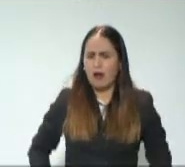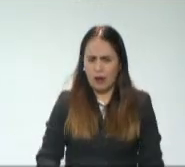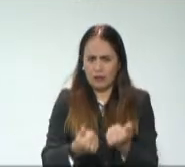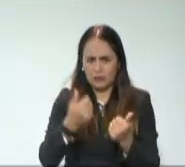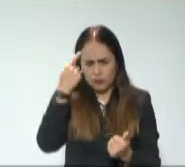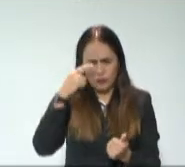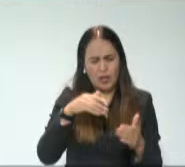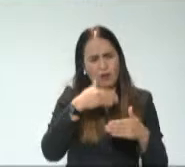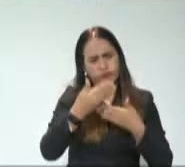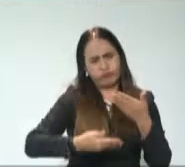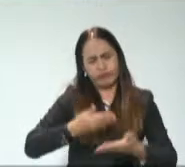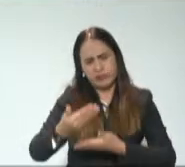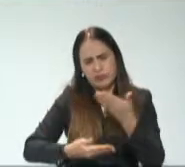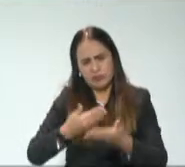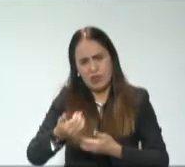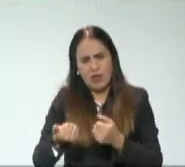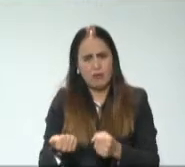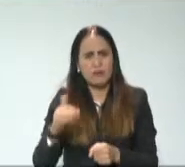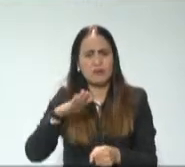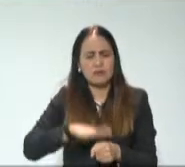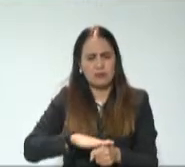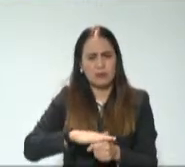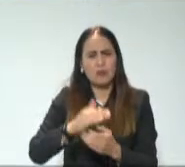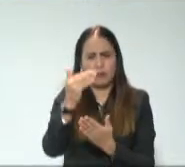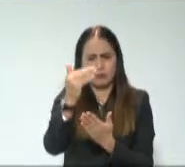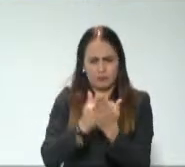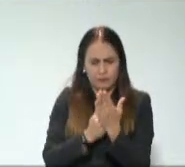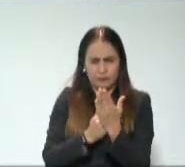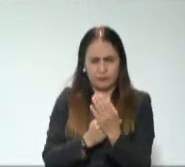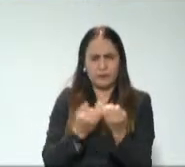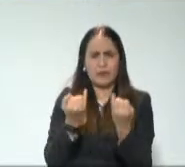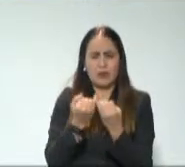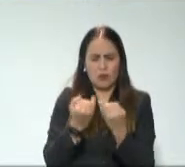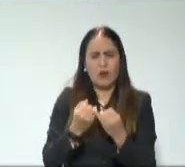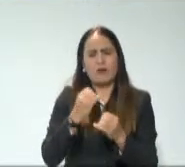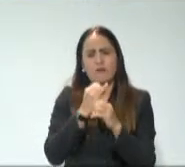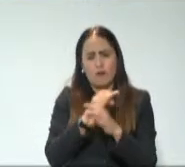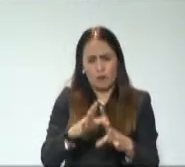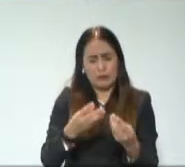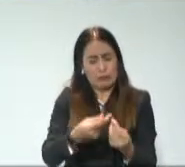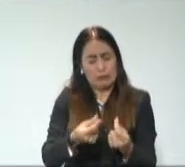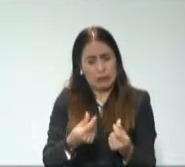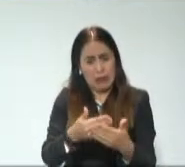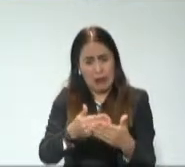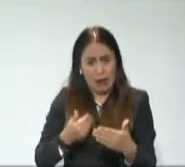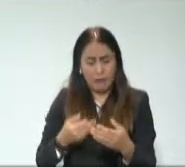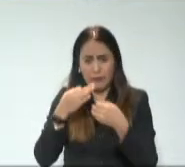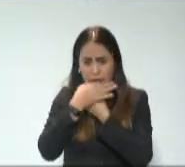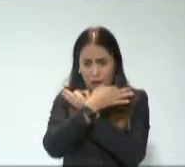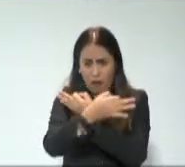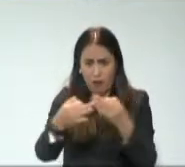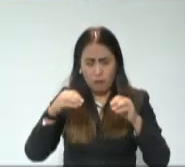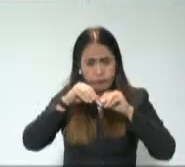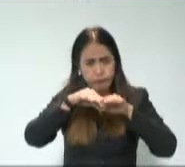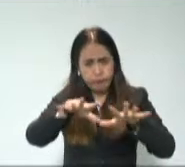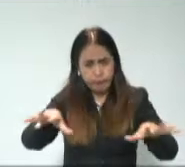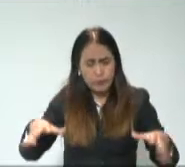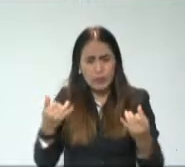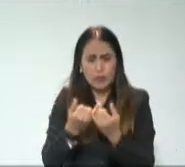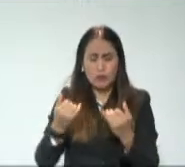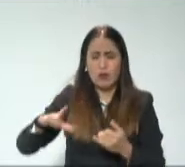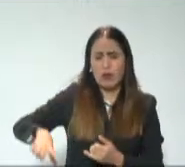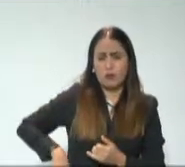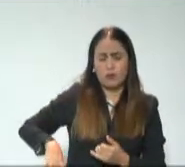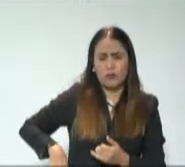los procedimientos administrativos la divulgación proactiva también mejora los flujos de información interna de una autoridad